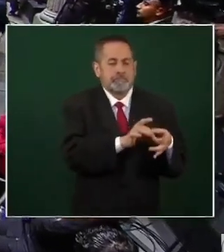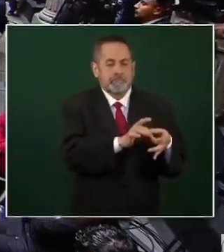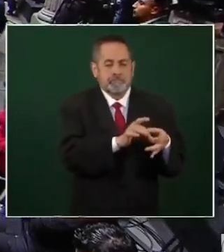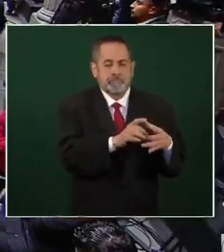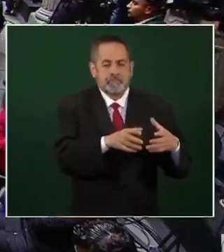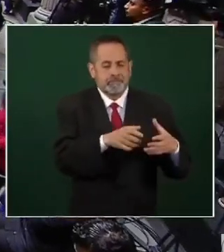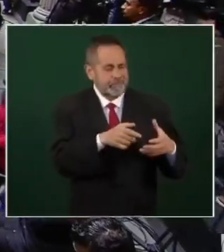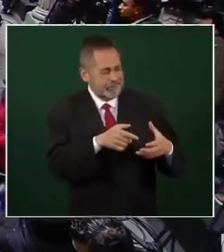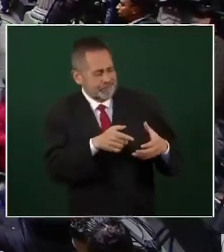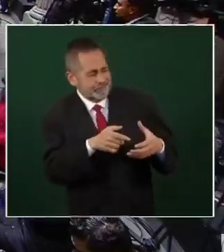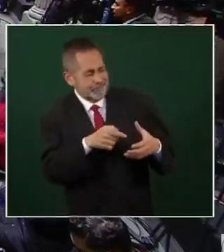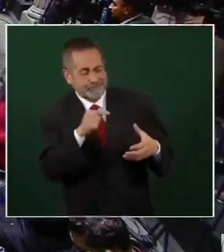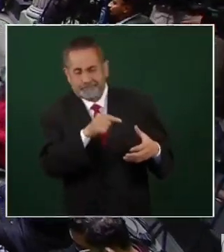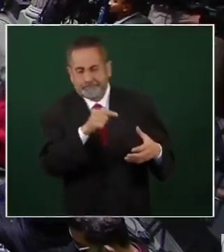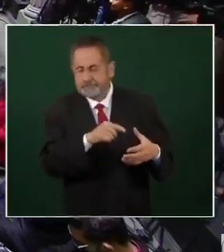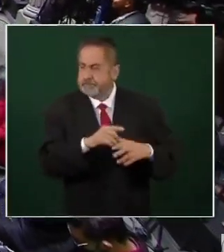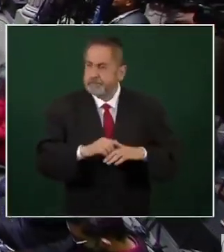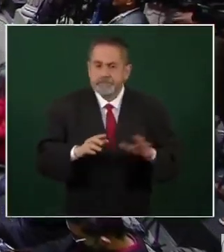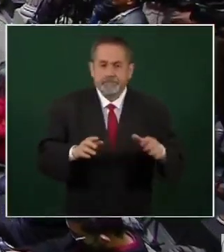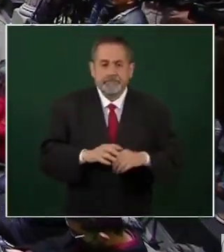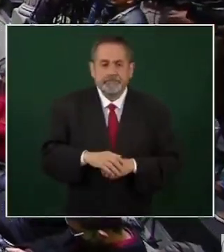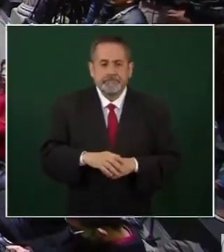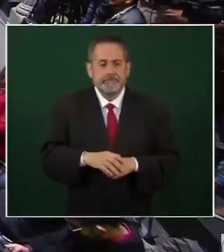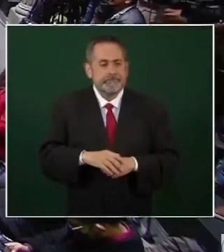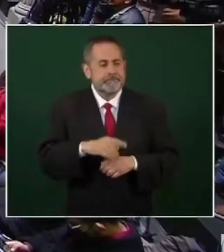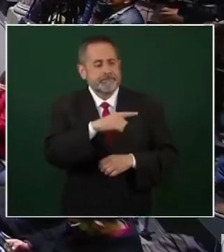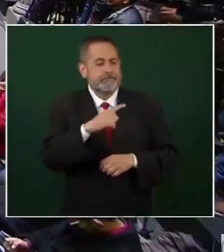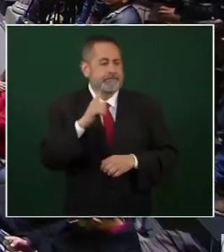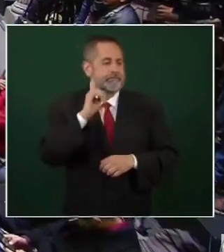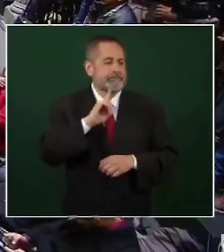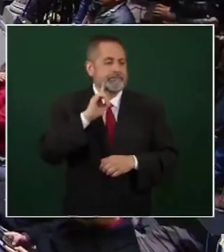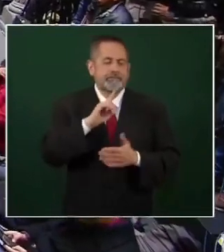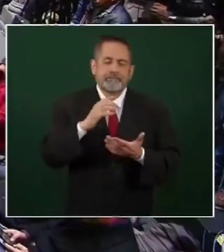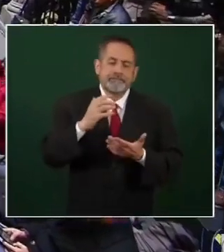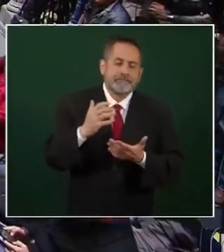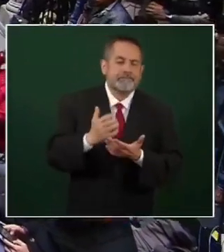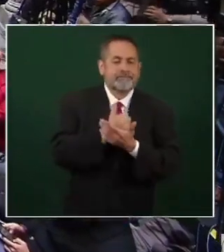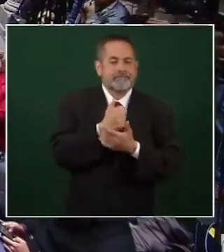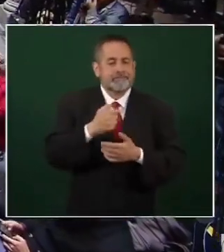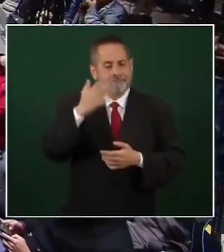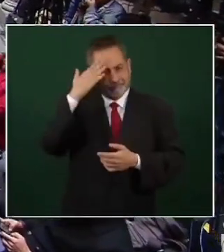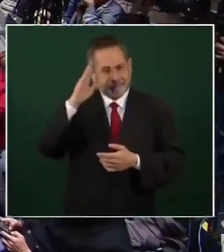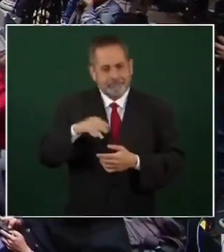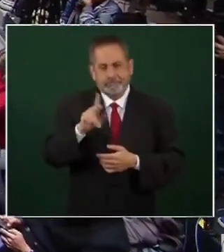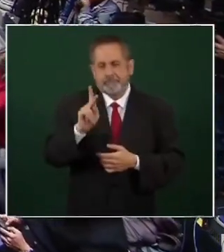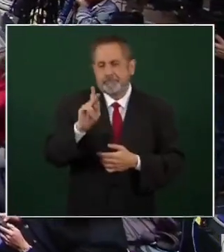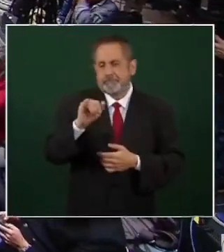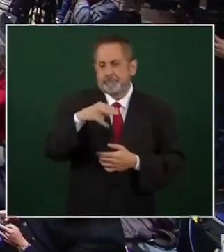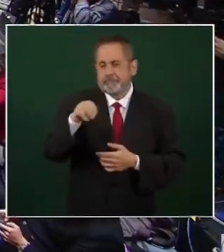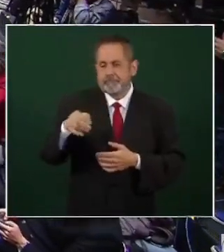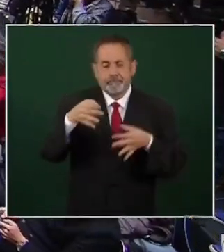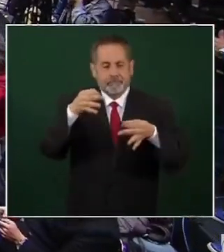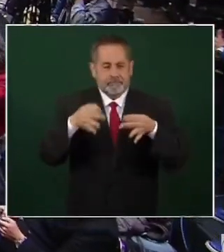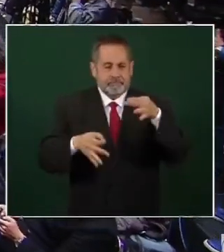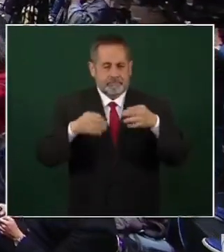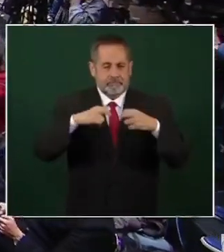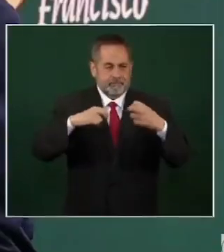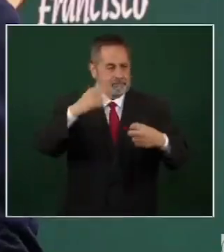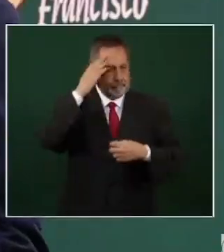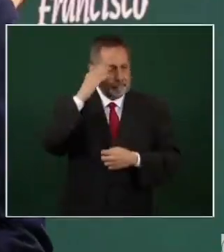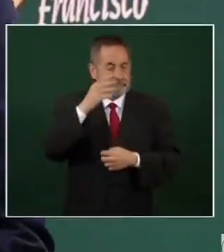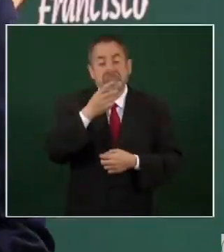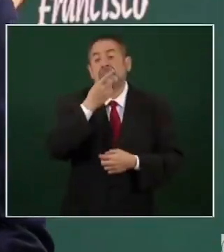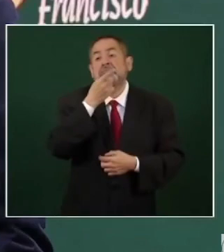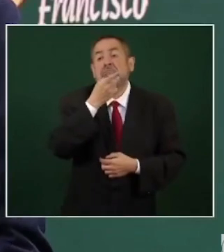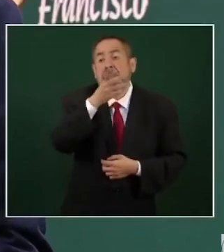que ahora que ganó la señora Piña y que supuestamente nosotros perdimos, como